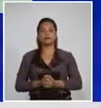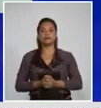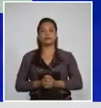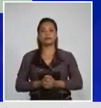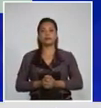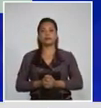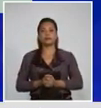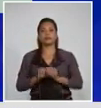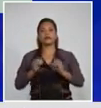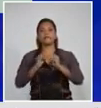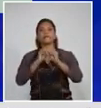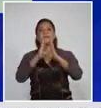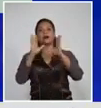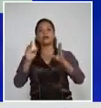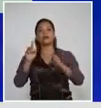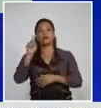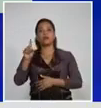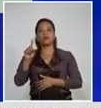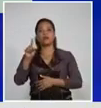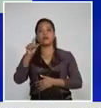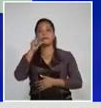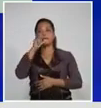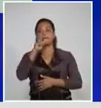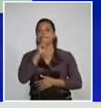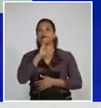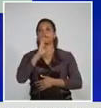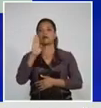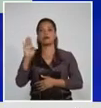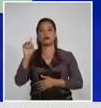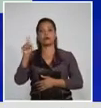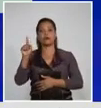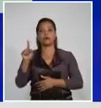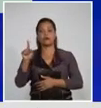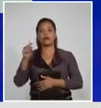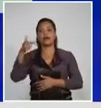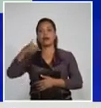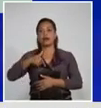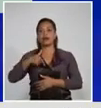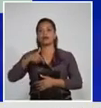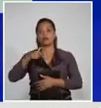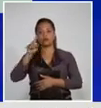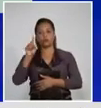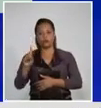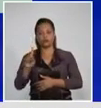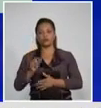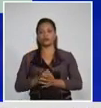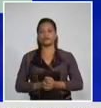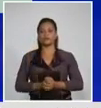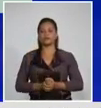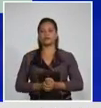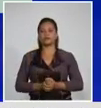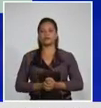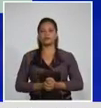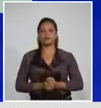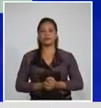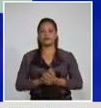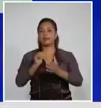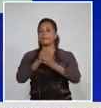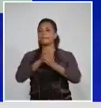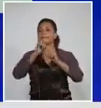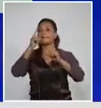y Madruga, Batabanó y Jaruco confirman un caso autóctono cada uno.